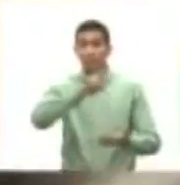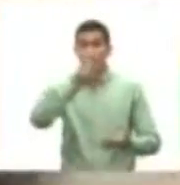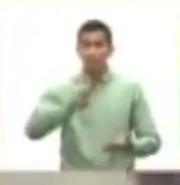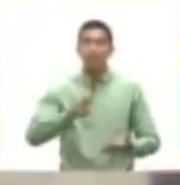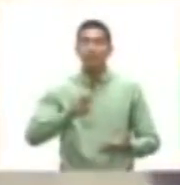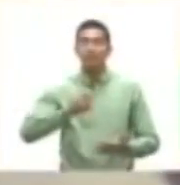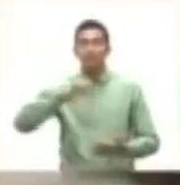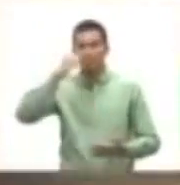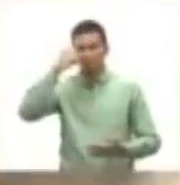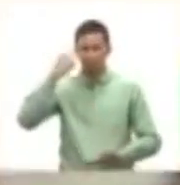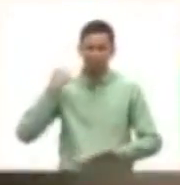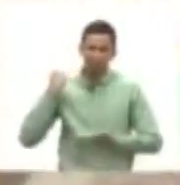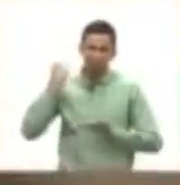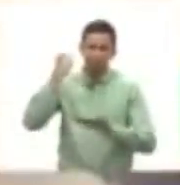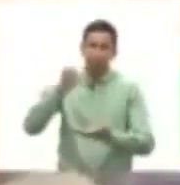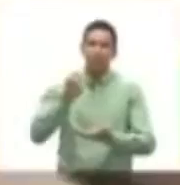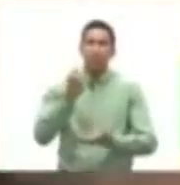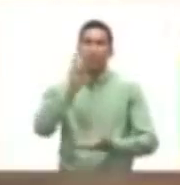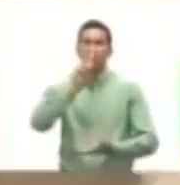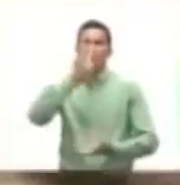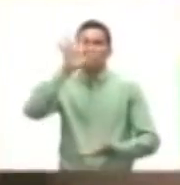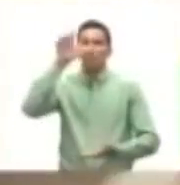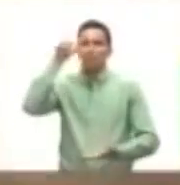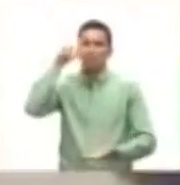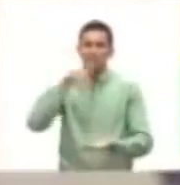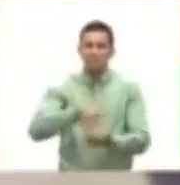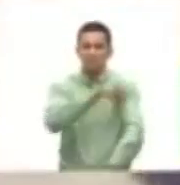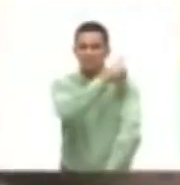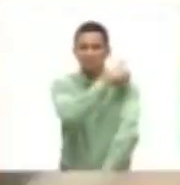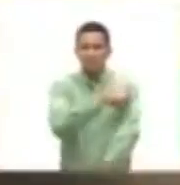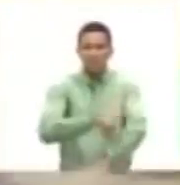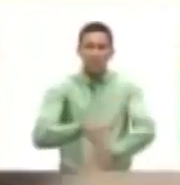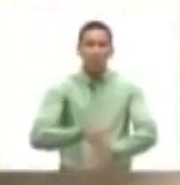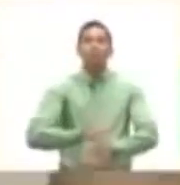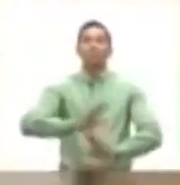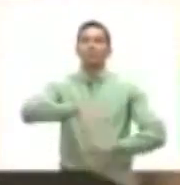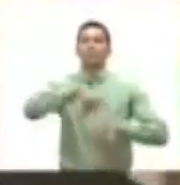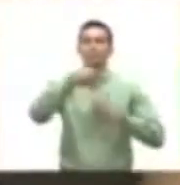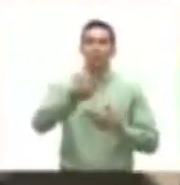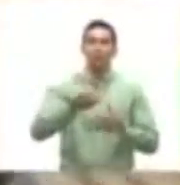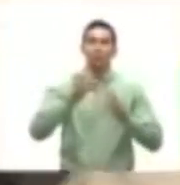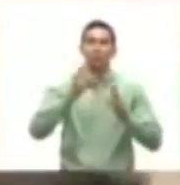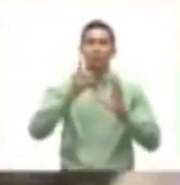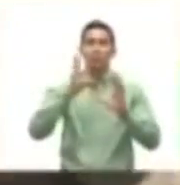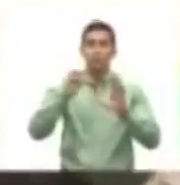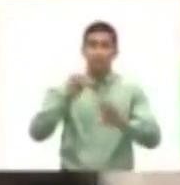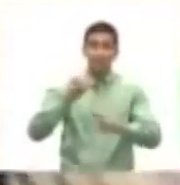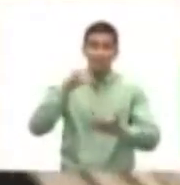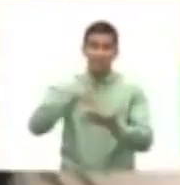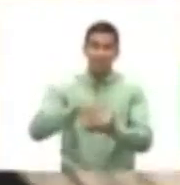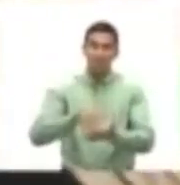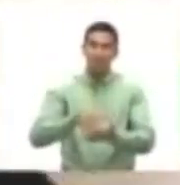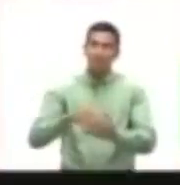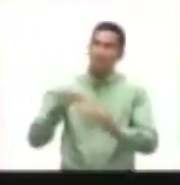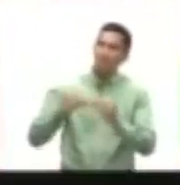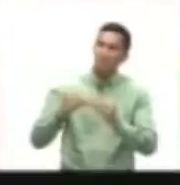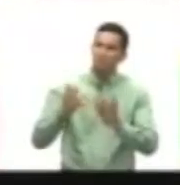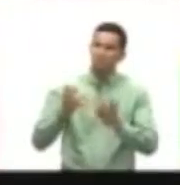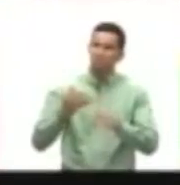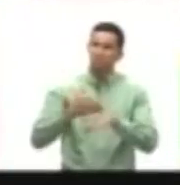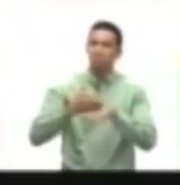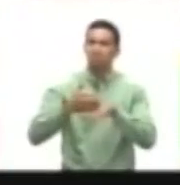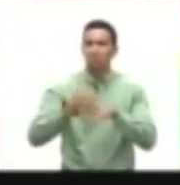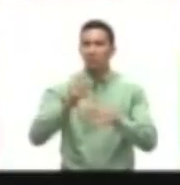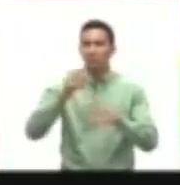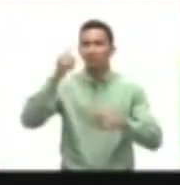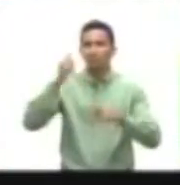entregaría 25 mil millones de pesos y no los 80 mil millones como se habían acordado con anterioridad. Esto generó